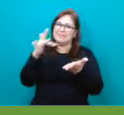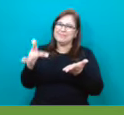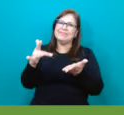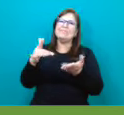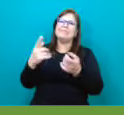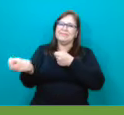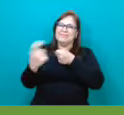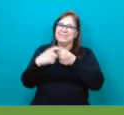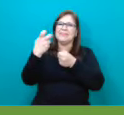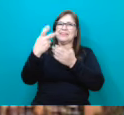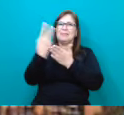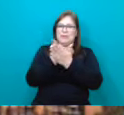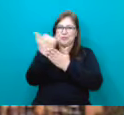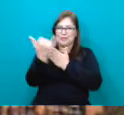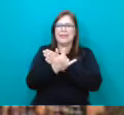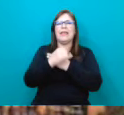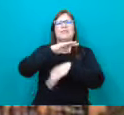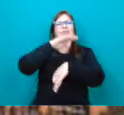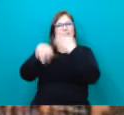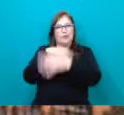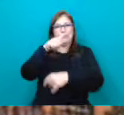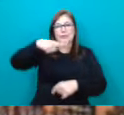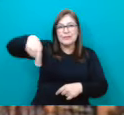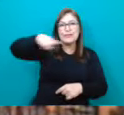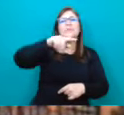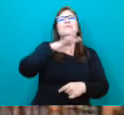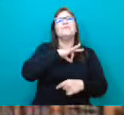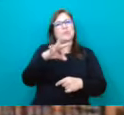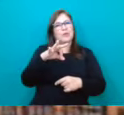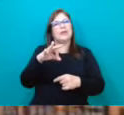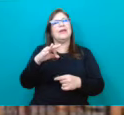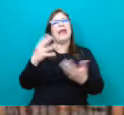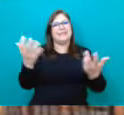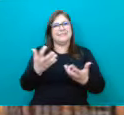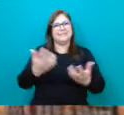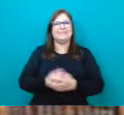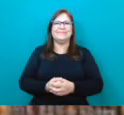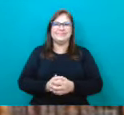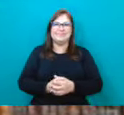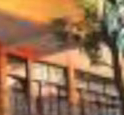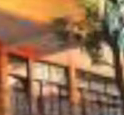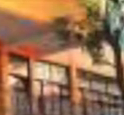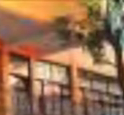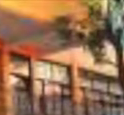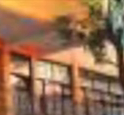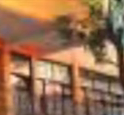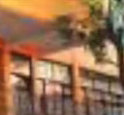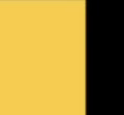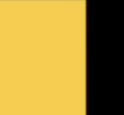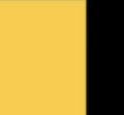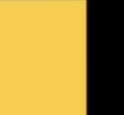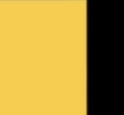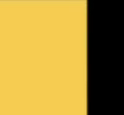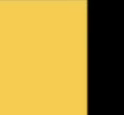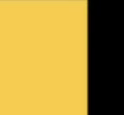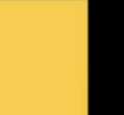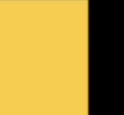para Problemas del Lenguaje y PLEAP. Gracias por sumarse a este proyecto y a todos ustedes por hacerlo posible.